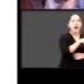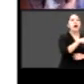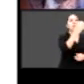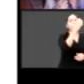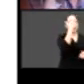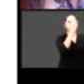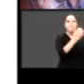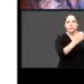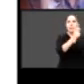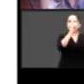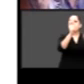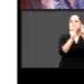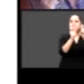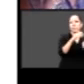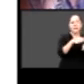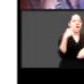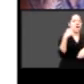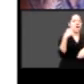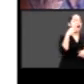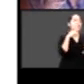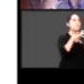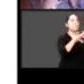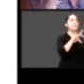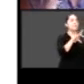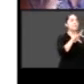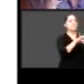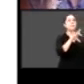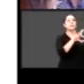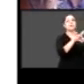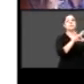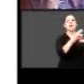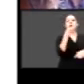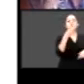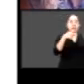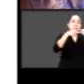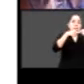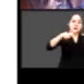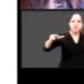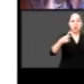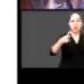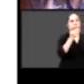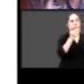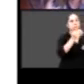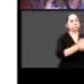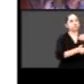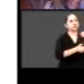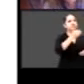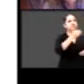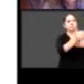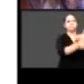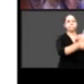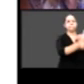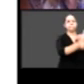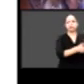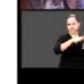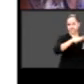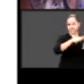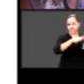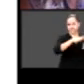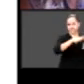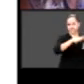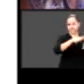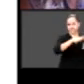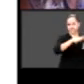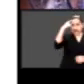y todas las conexiones importantes del lenguaje en su cerebro tienen que ver con todas estas interacciones